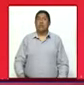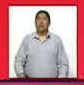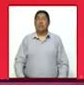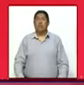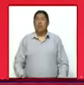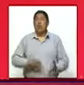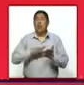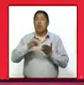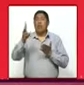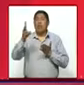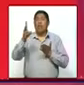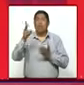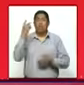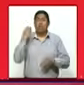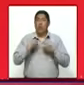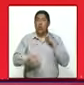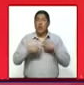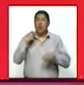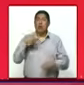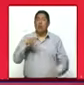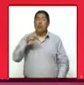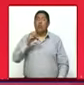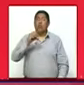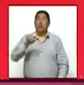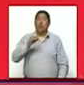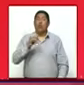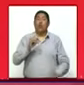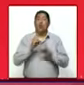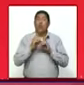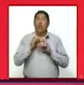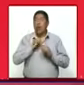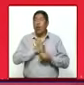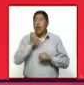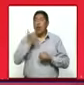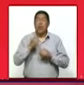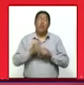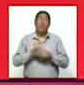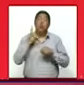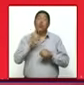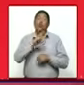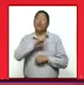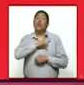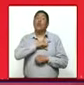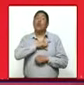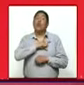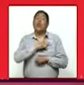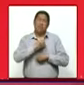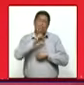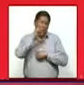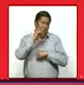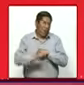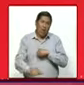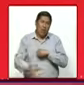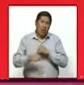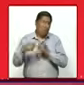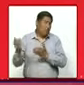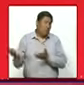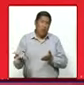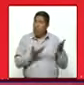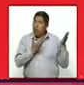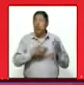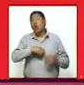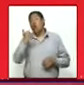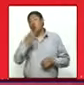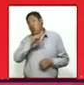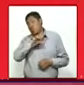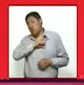Lo cierto es que se está agravando la situación en Pojo, departamento de Cochabamba. Un policía herido ha sido evacuado por los choferes, mientras que otro